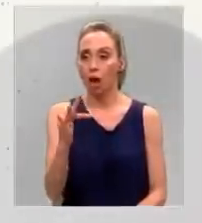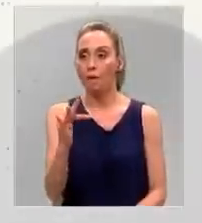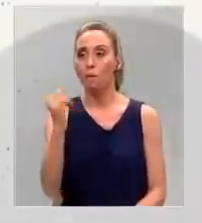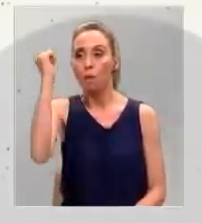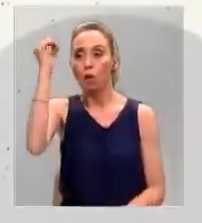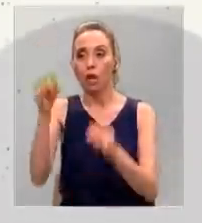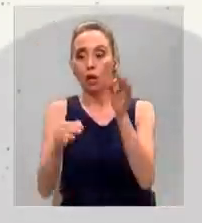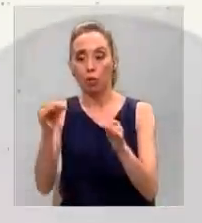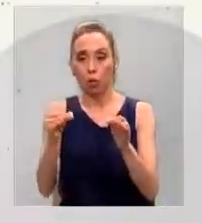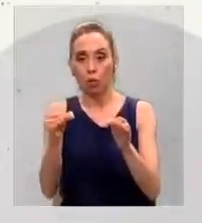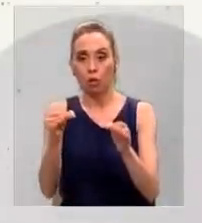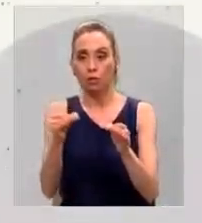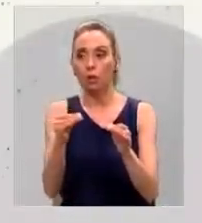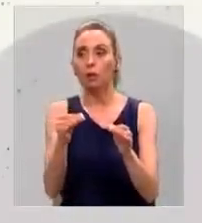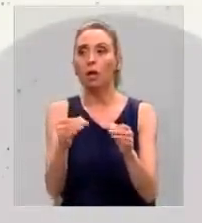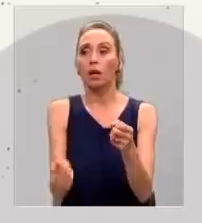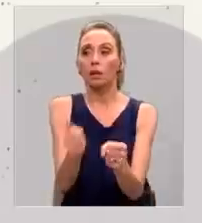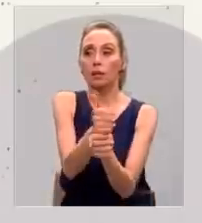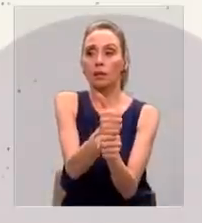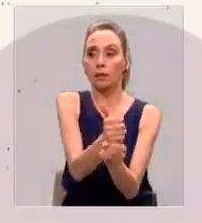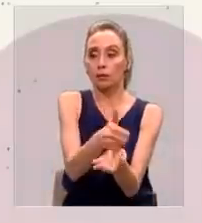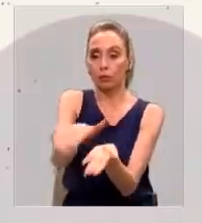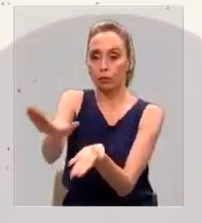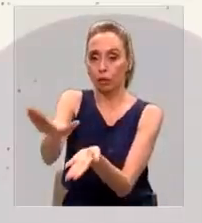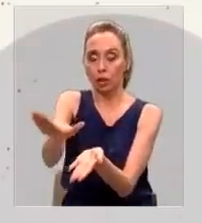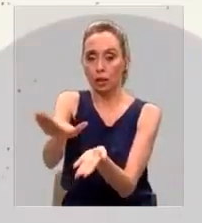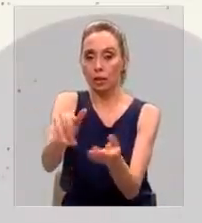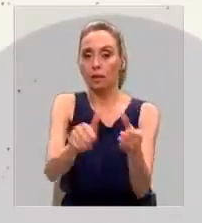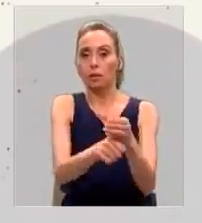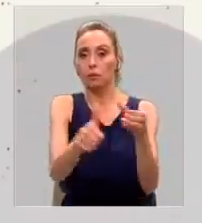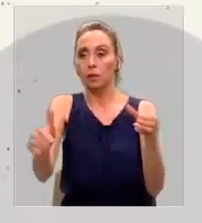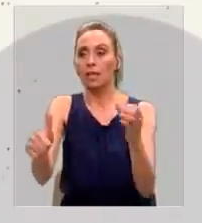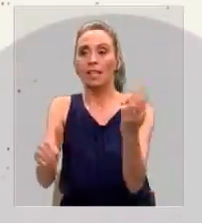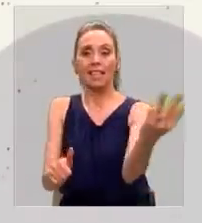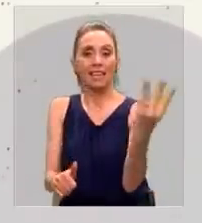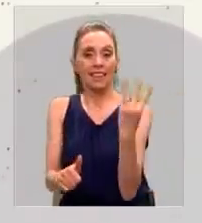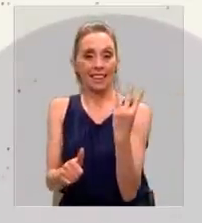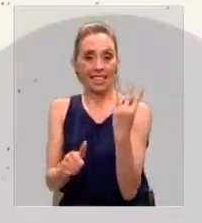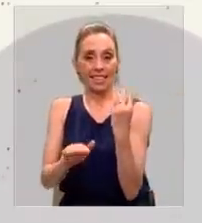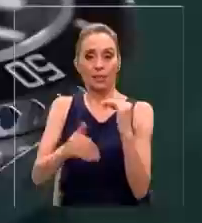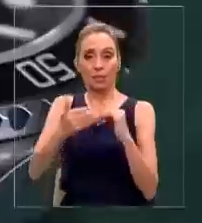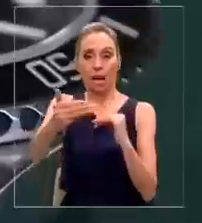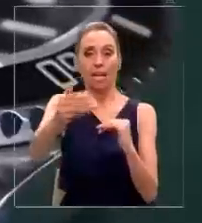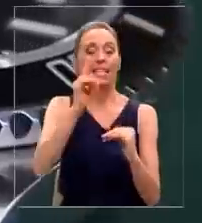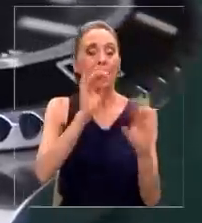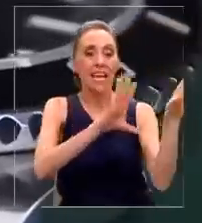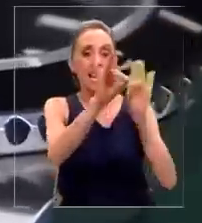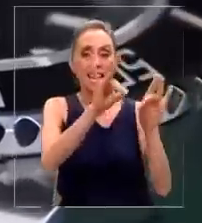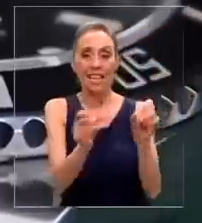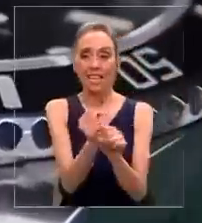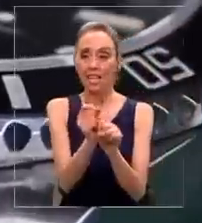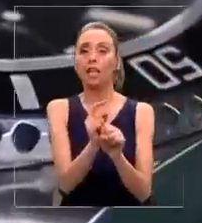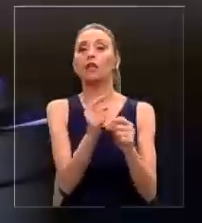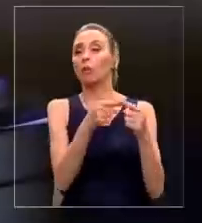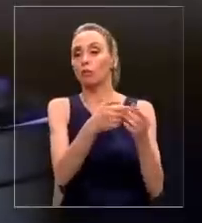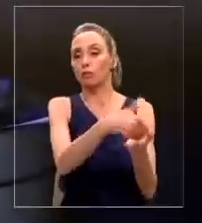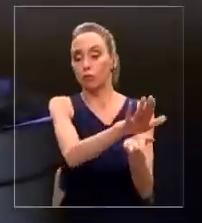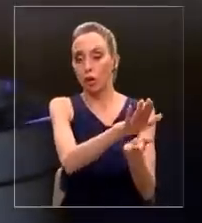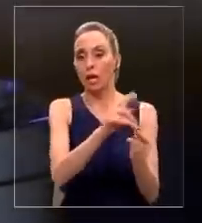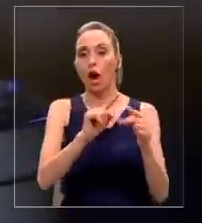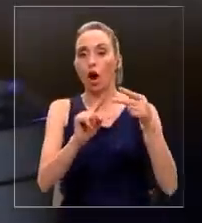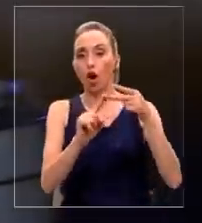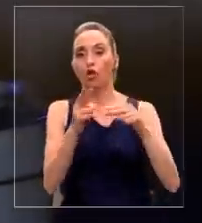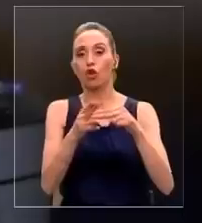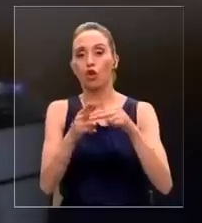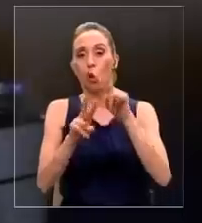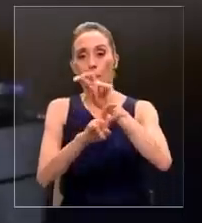Poder Judicial está fuera de sus funciones y quedó excluido de la terna para el próximo periodo. Otro de los mencionados en la investigación